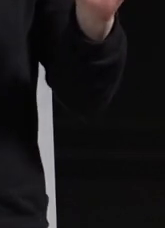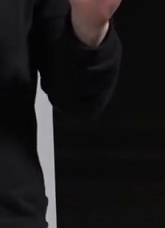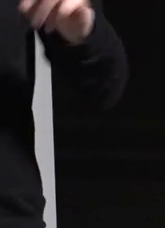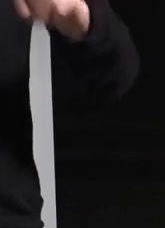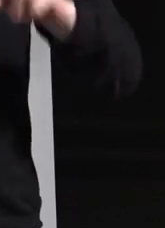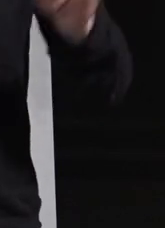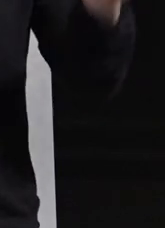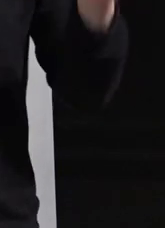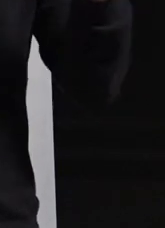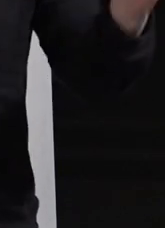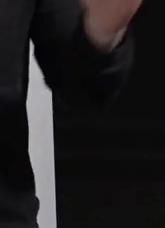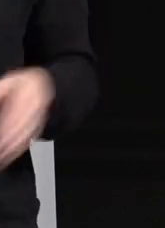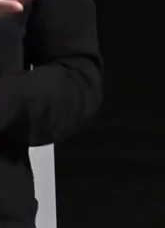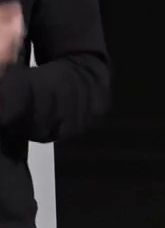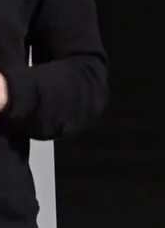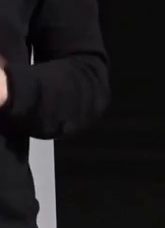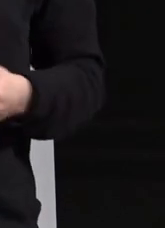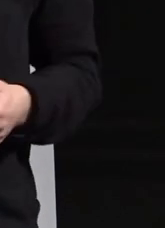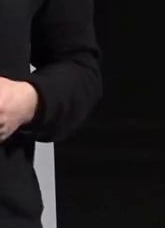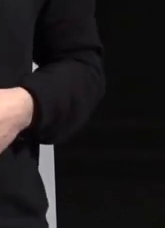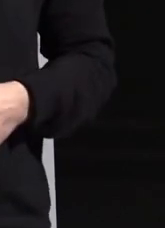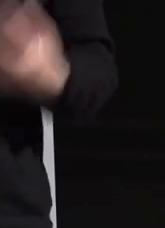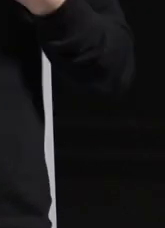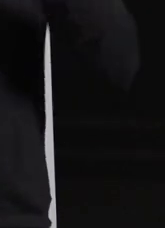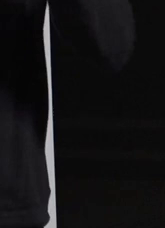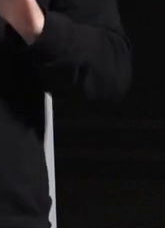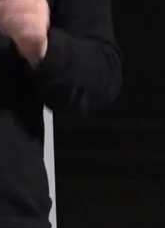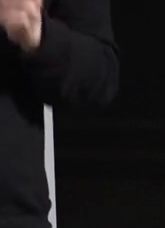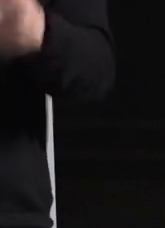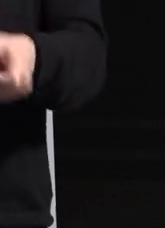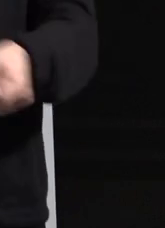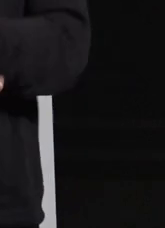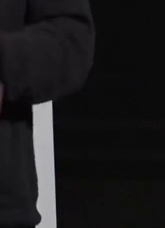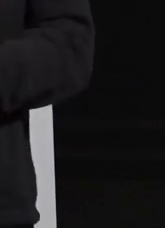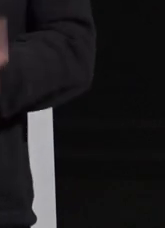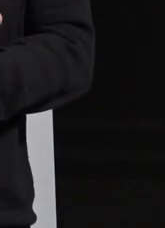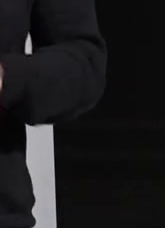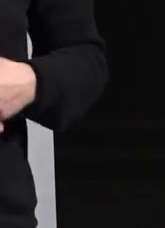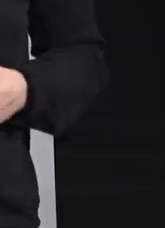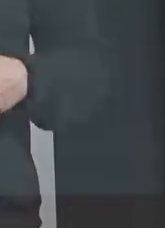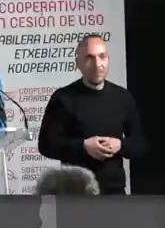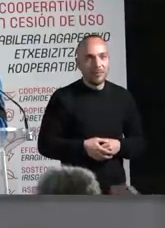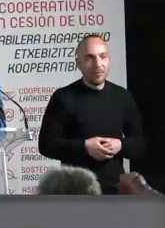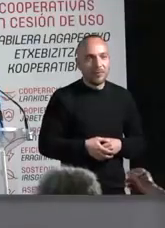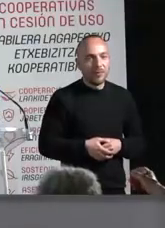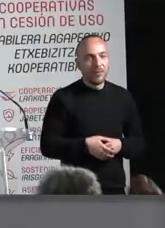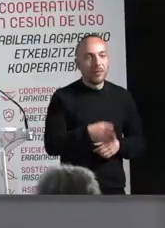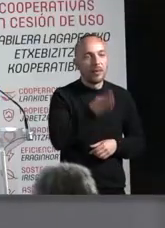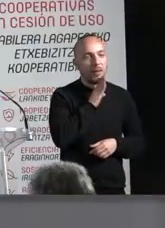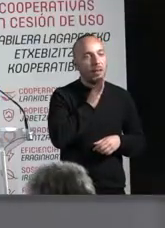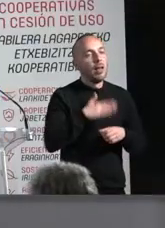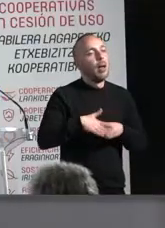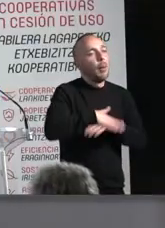y queremos hacer efectivo ese derecho a la vivienda que tanto se quiere, ¿no? ¿Cuáles son las bases de la red? Nos lo explicaba